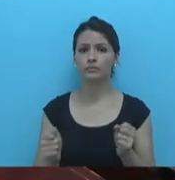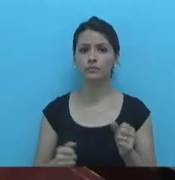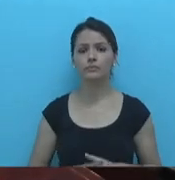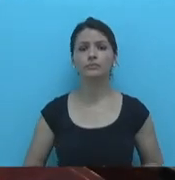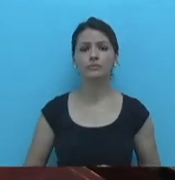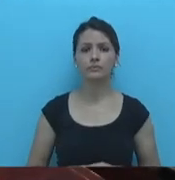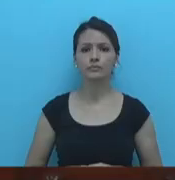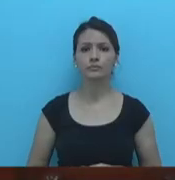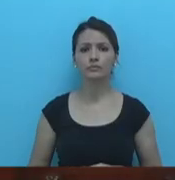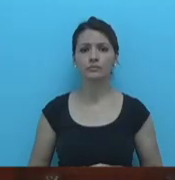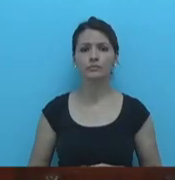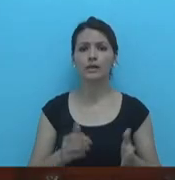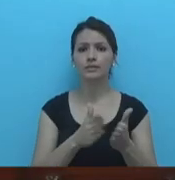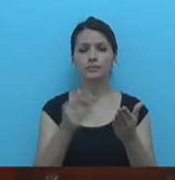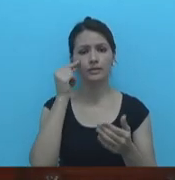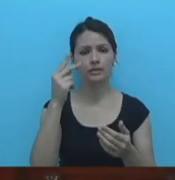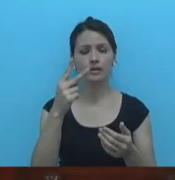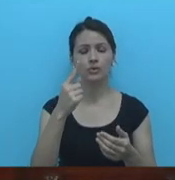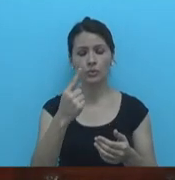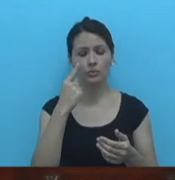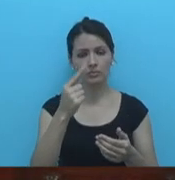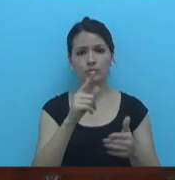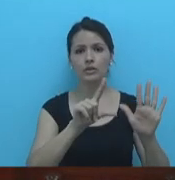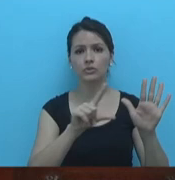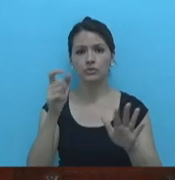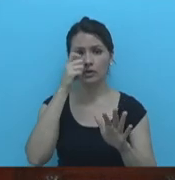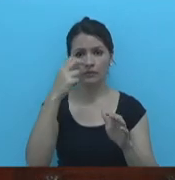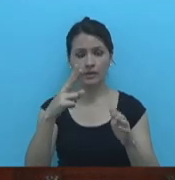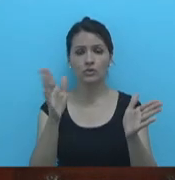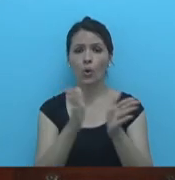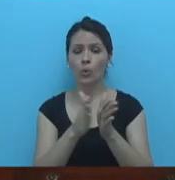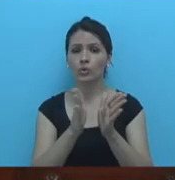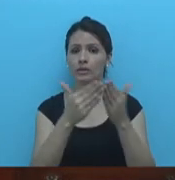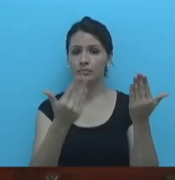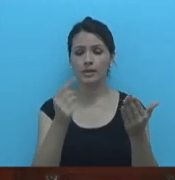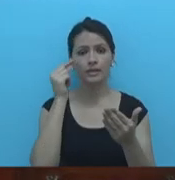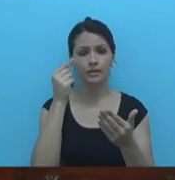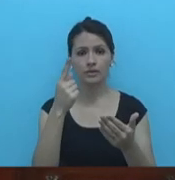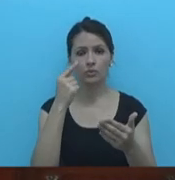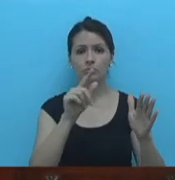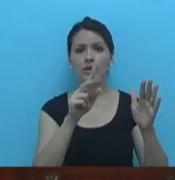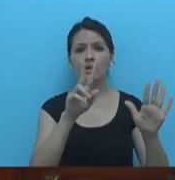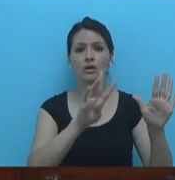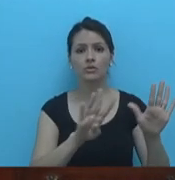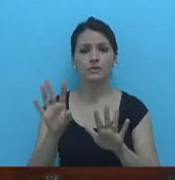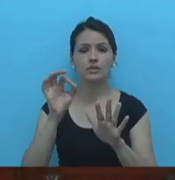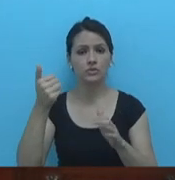aprobado. Expediente 31.822, tratamiento conjunto con el 31.906